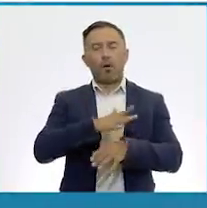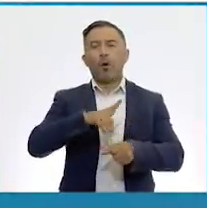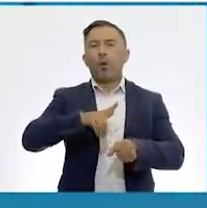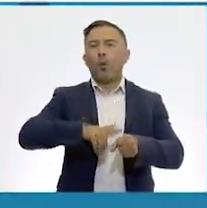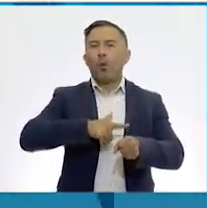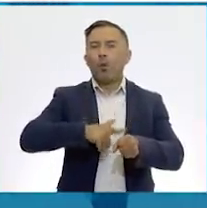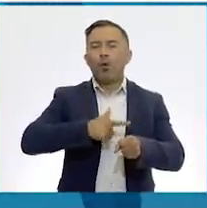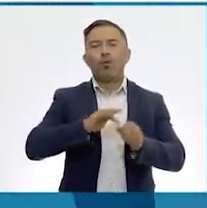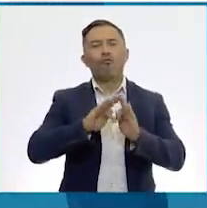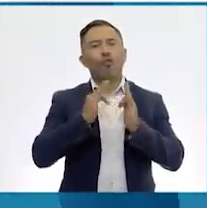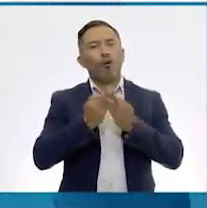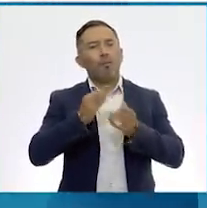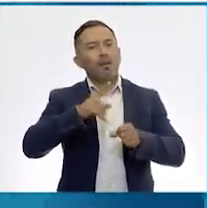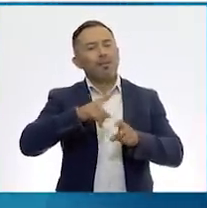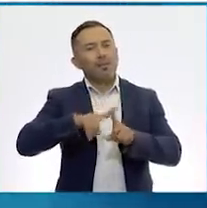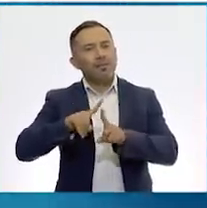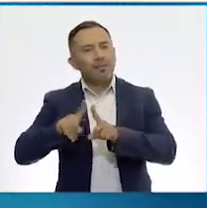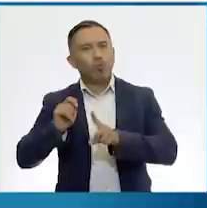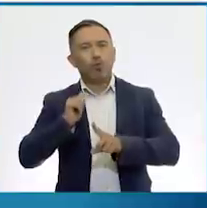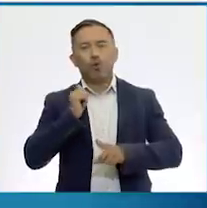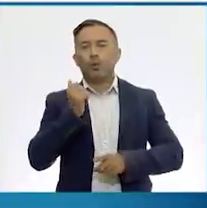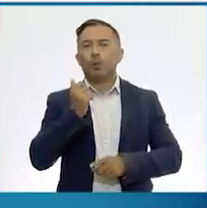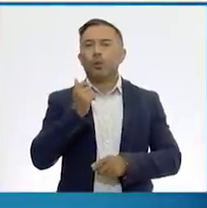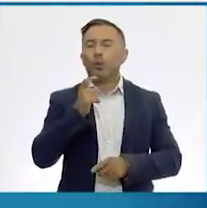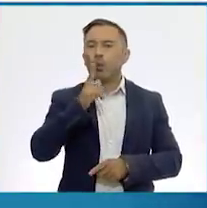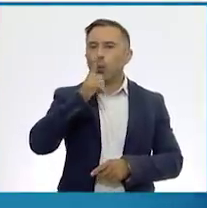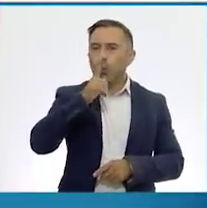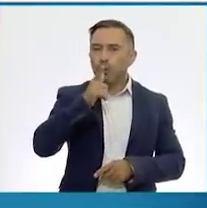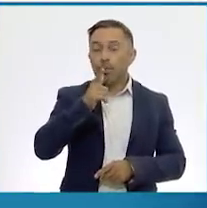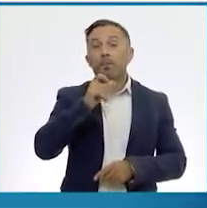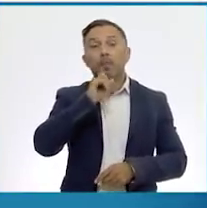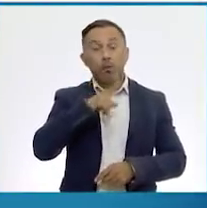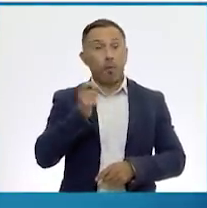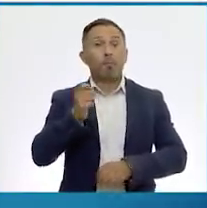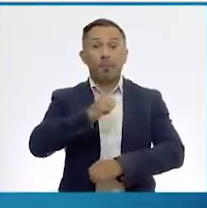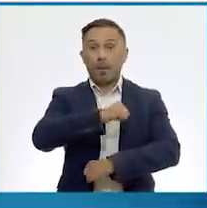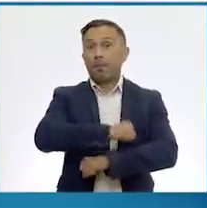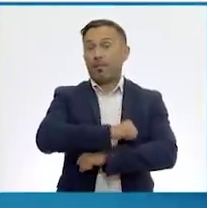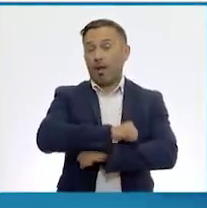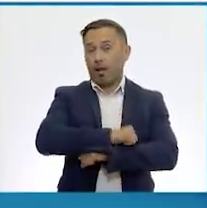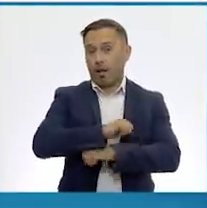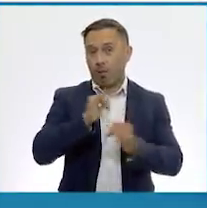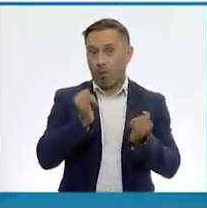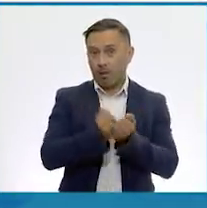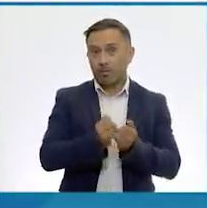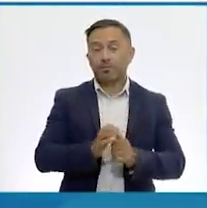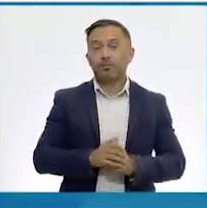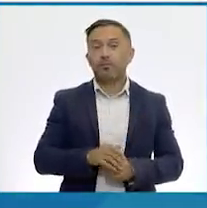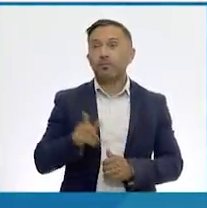formas geométricas, el uso de la luz. Y lo mismo con las ventanas. Los ventanales que tiene